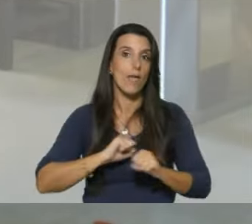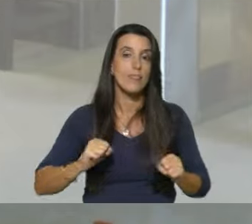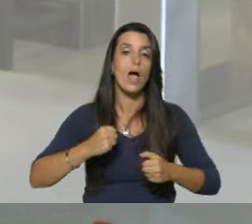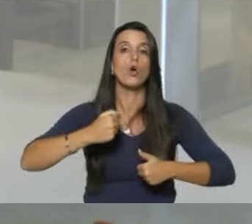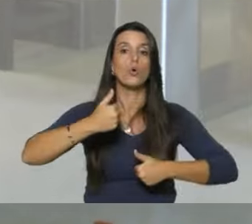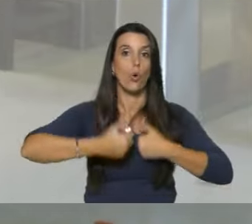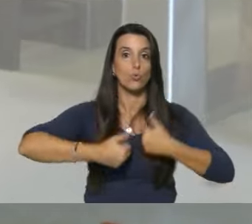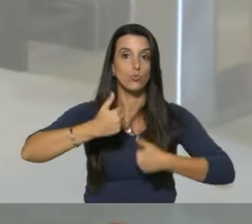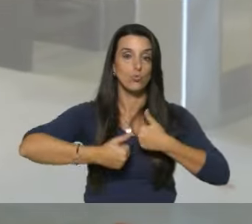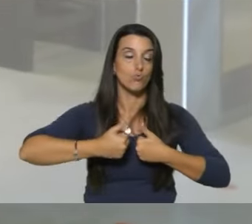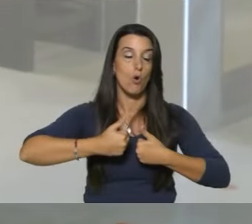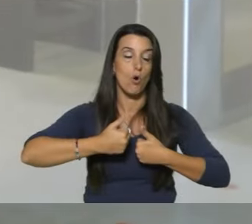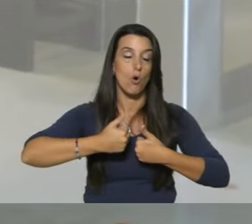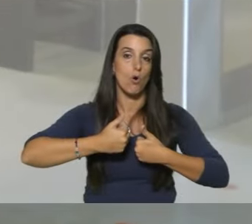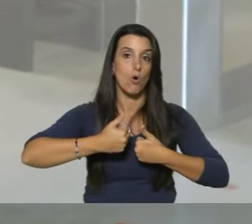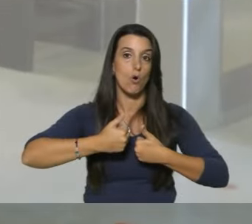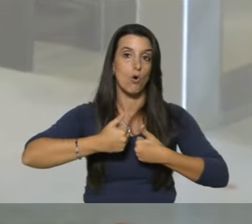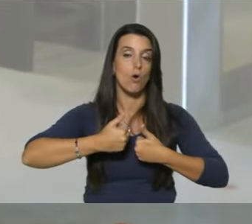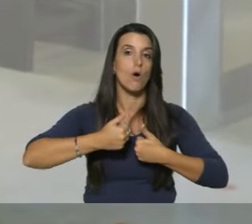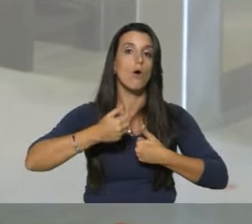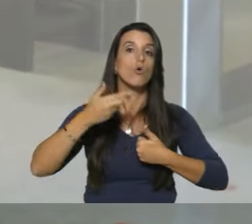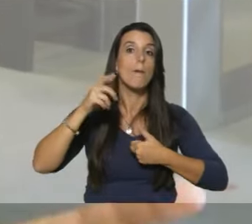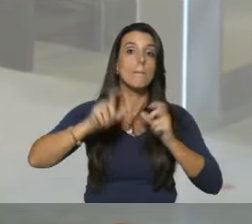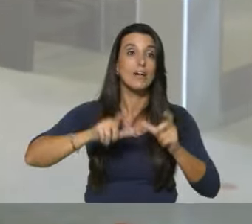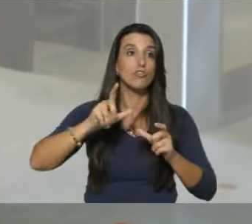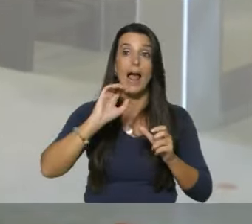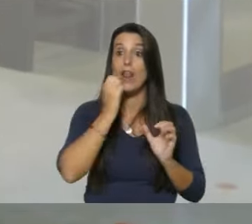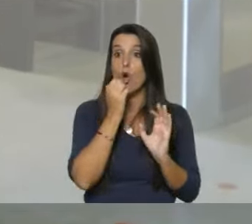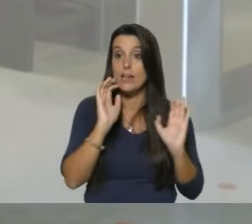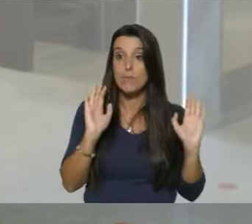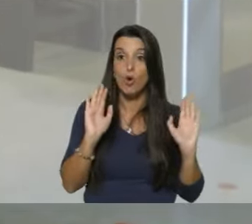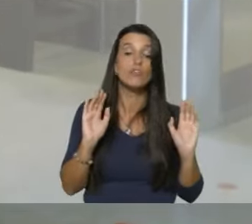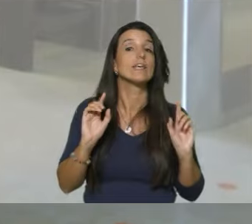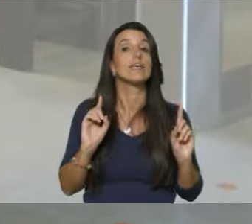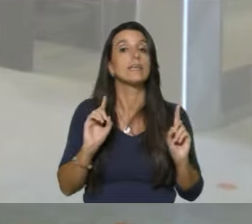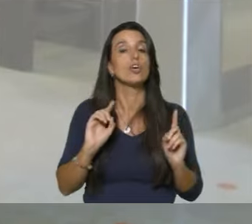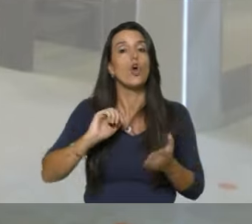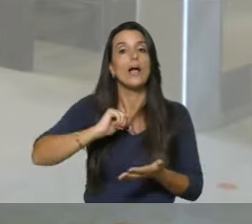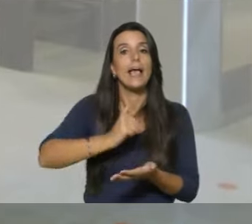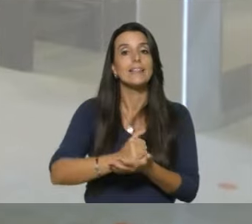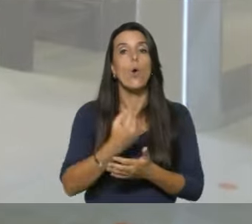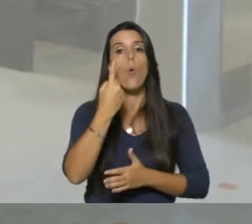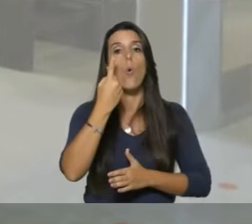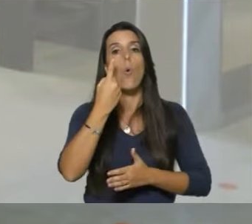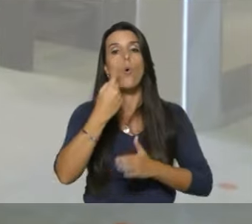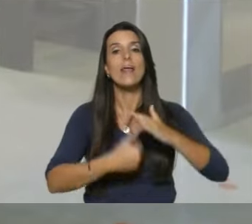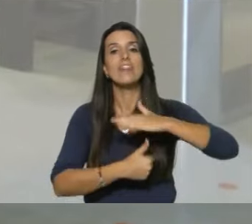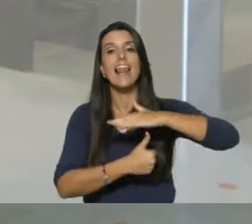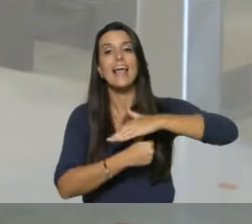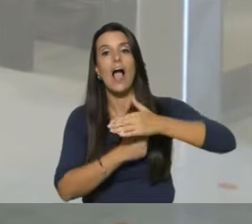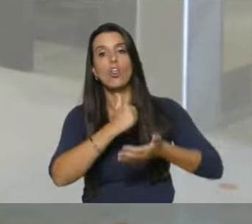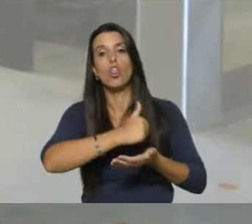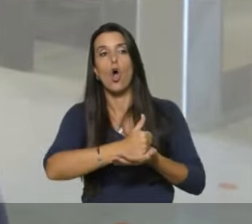concurso eh con participantes anónimos y con presencia de un delegado sindical en el